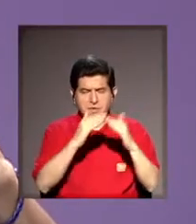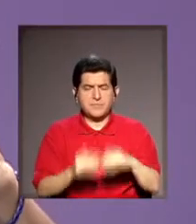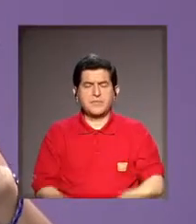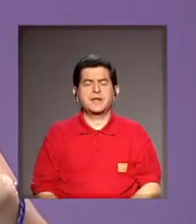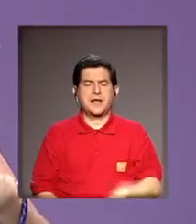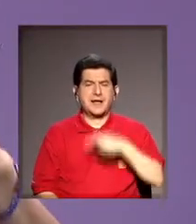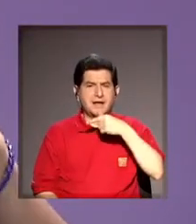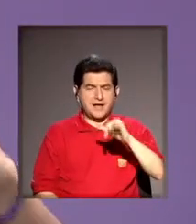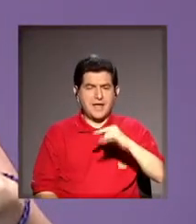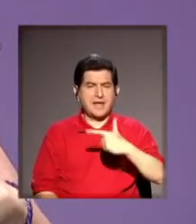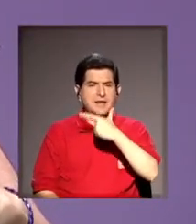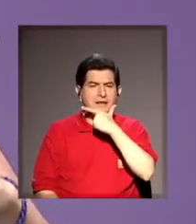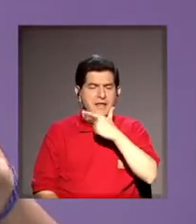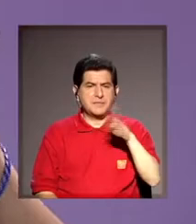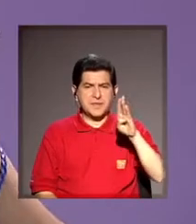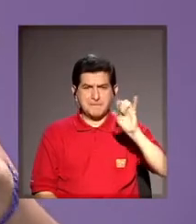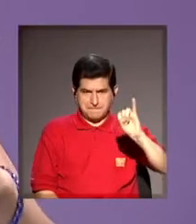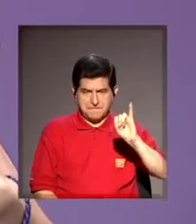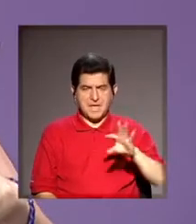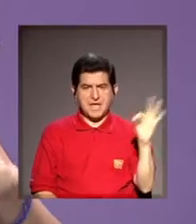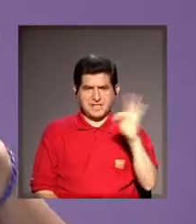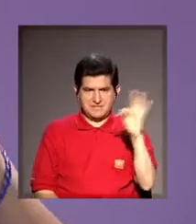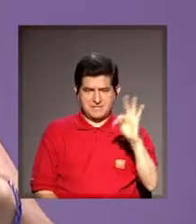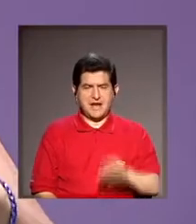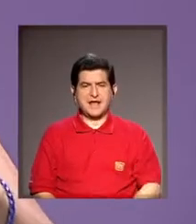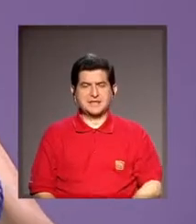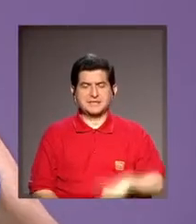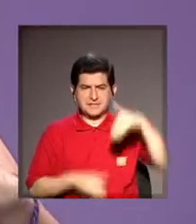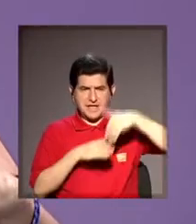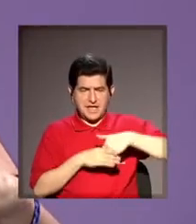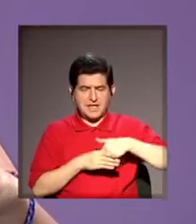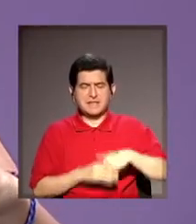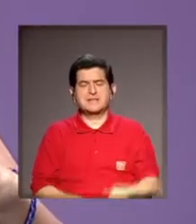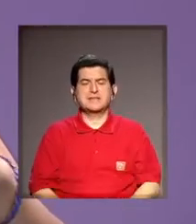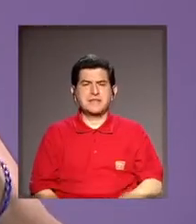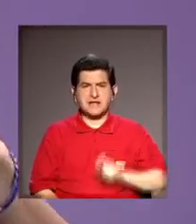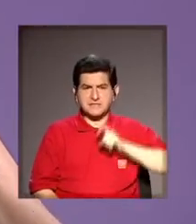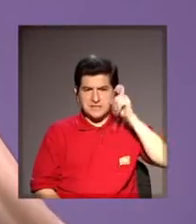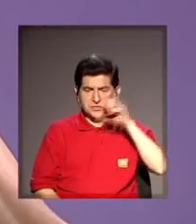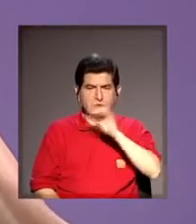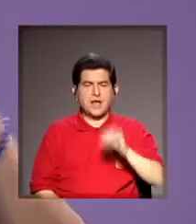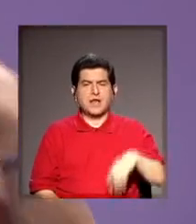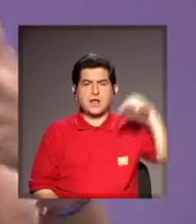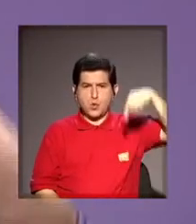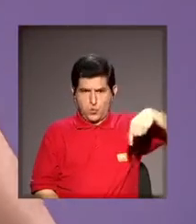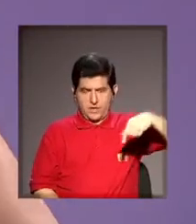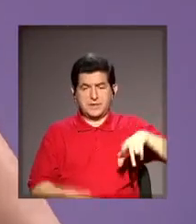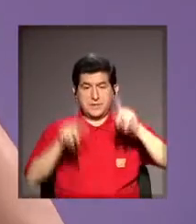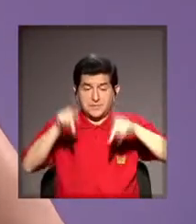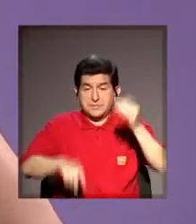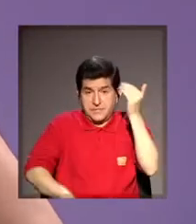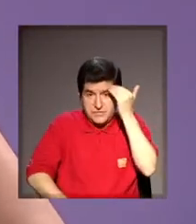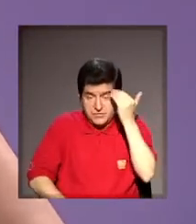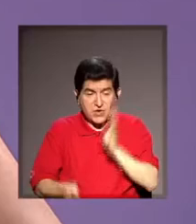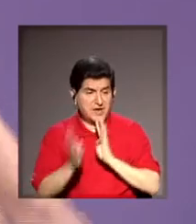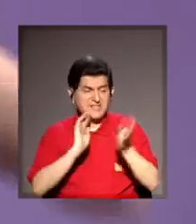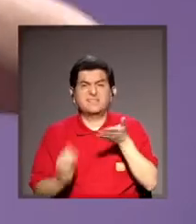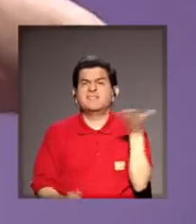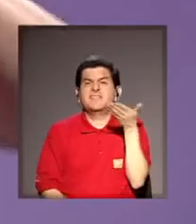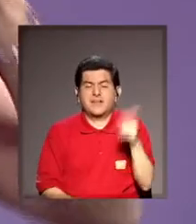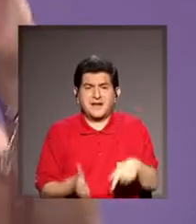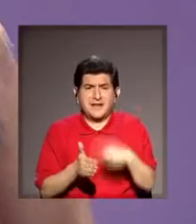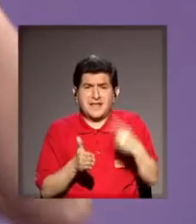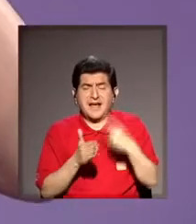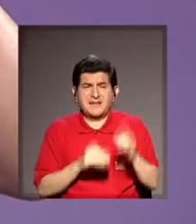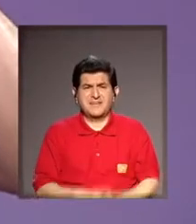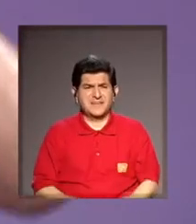lésbica bisexual trans e intersex y queer verdad sea eso como para que la gente sepa de qué estamos hablando porque a